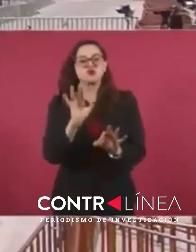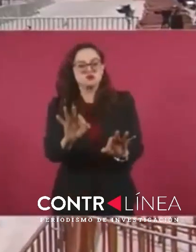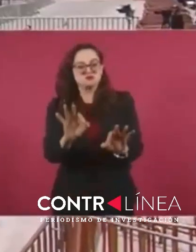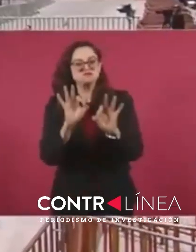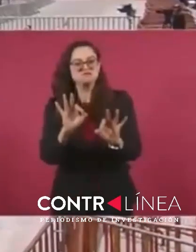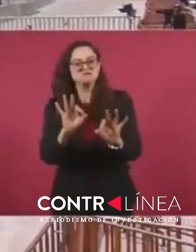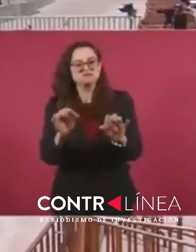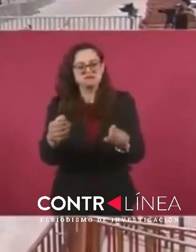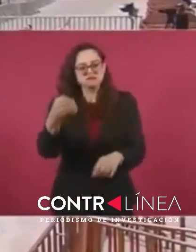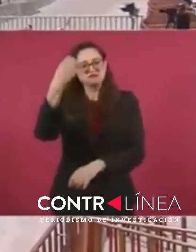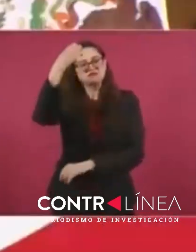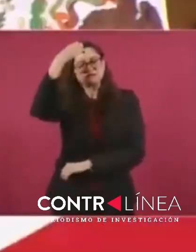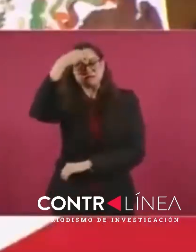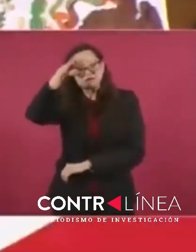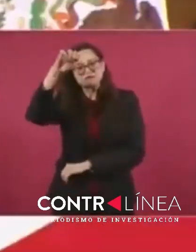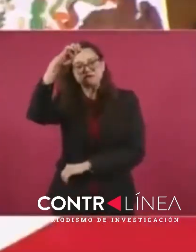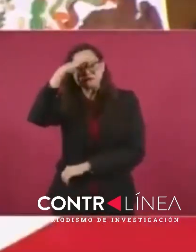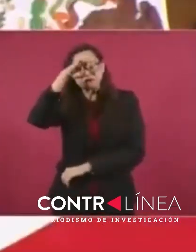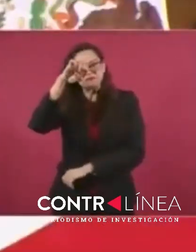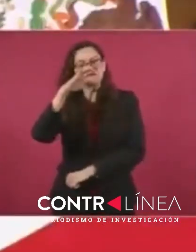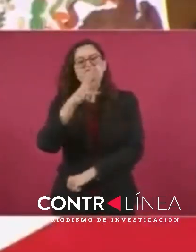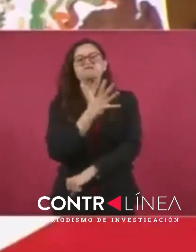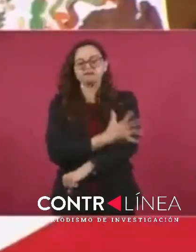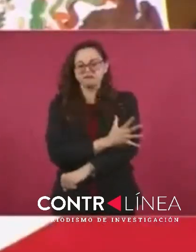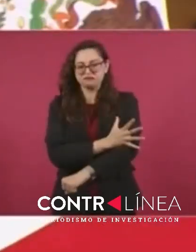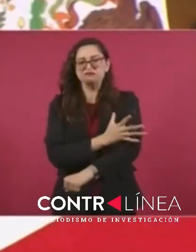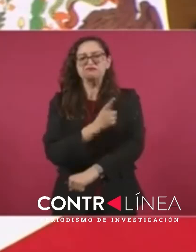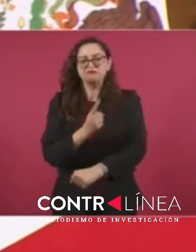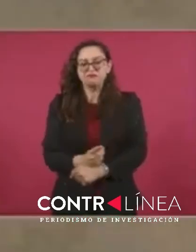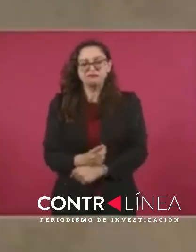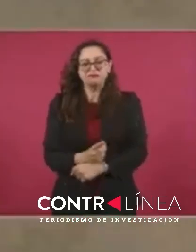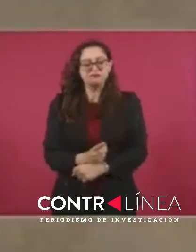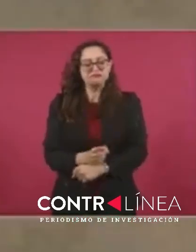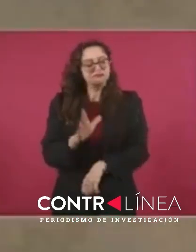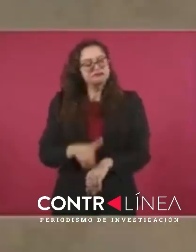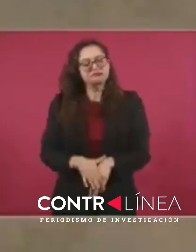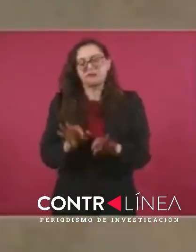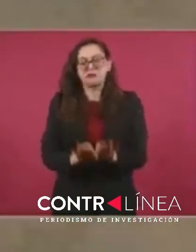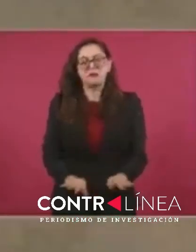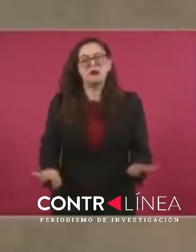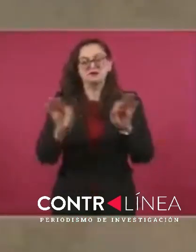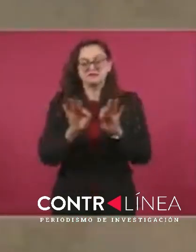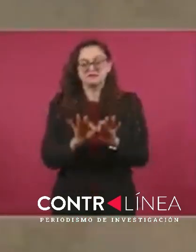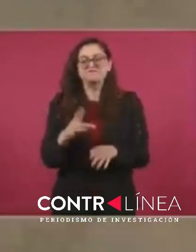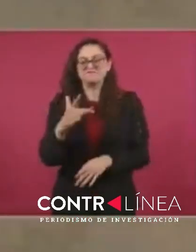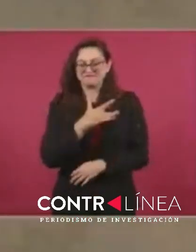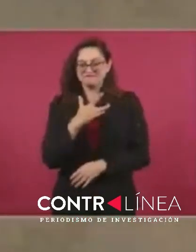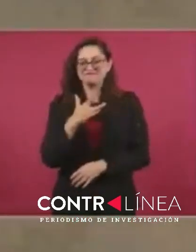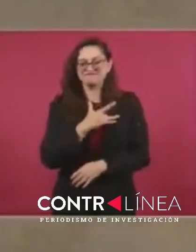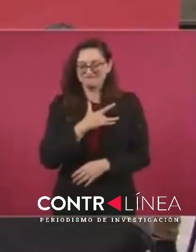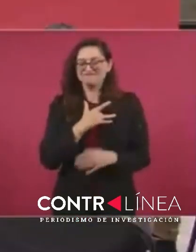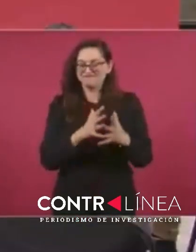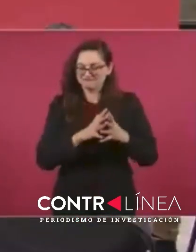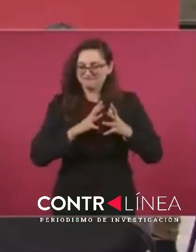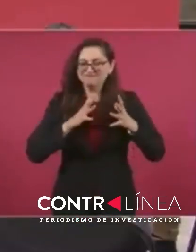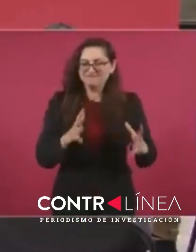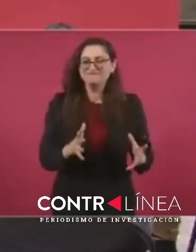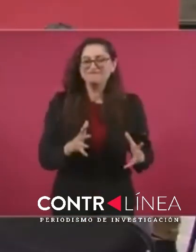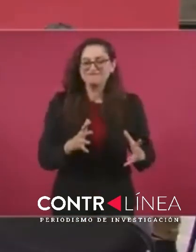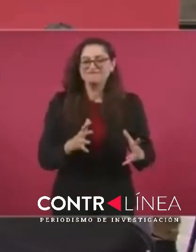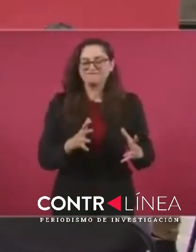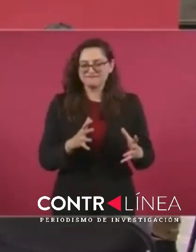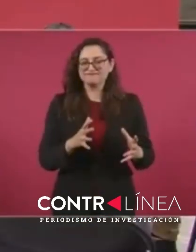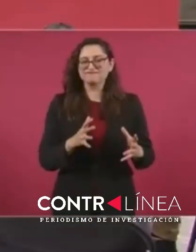experimentada, honesta y sobre todo de buenos sentimientos, de